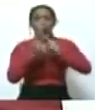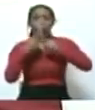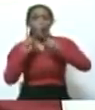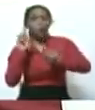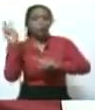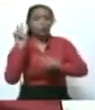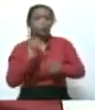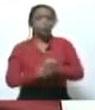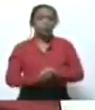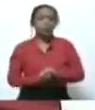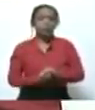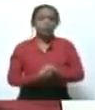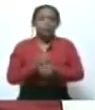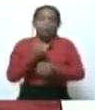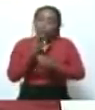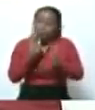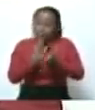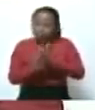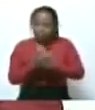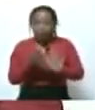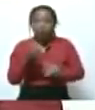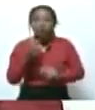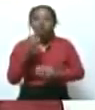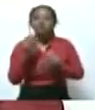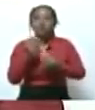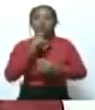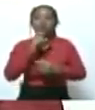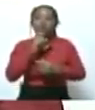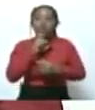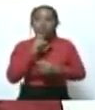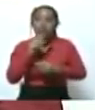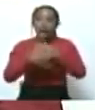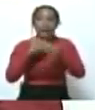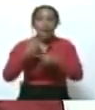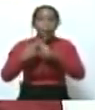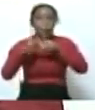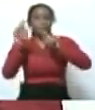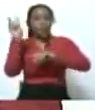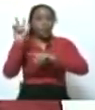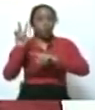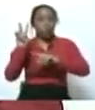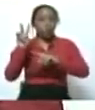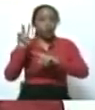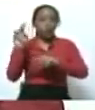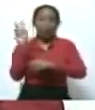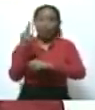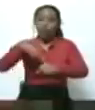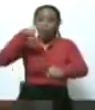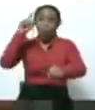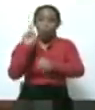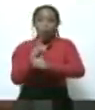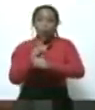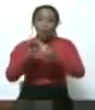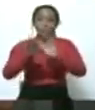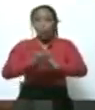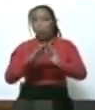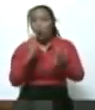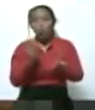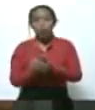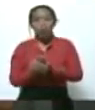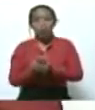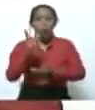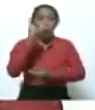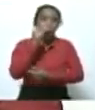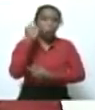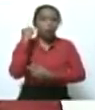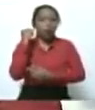Venezuela. Bueno, es muy difícil convertirse en otra Venezuela. Venezuela es única en el mundo. Son los hombres y